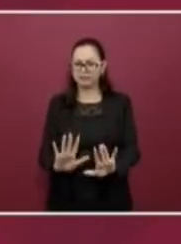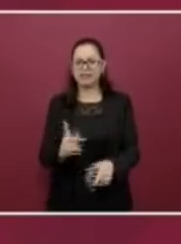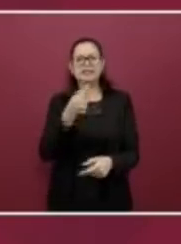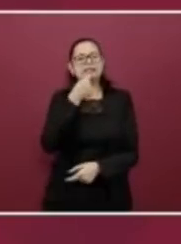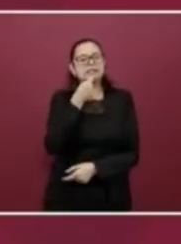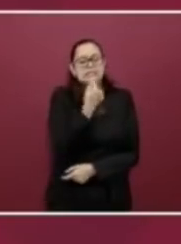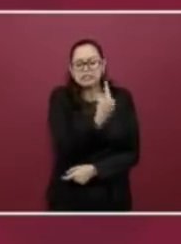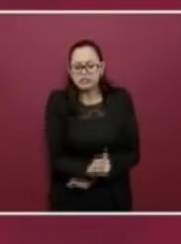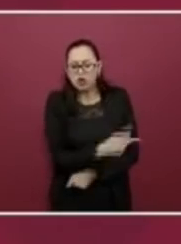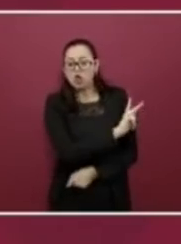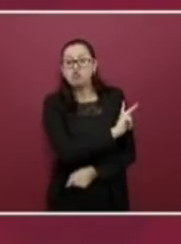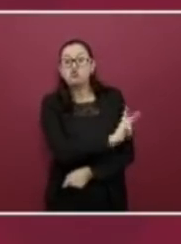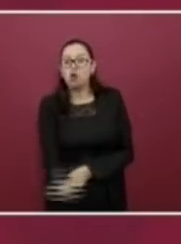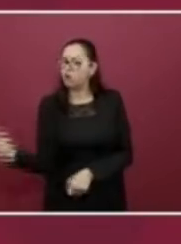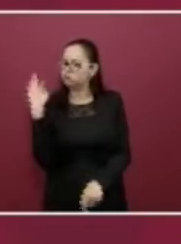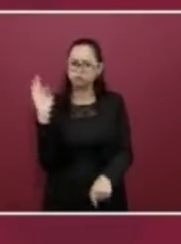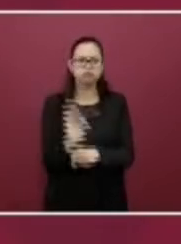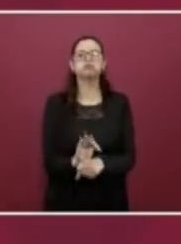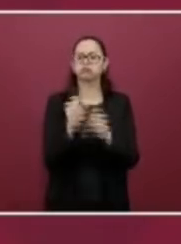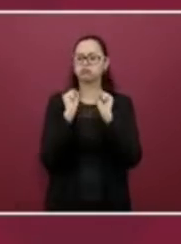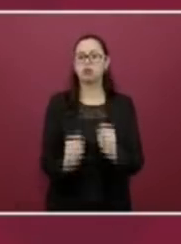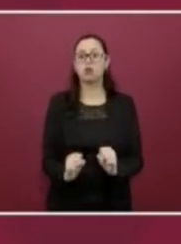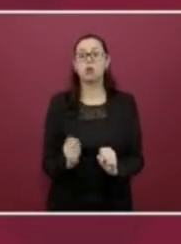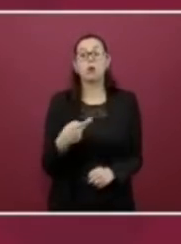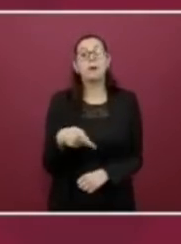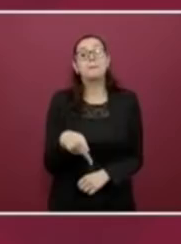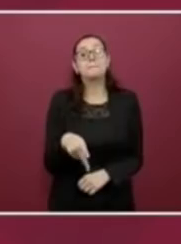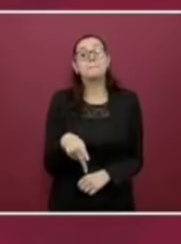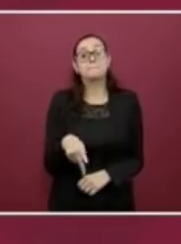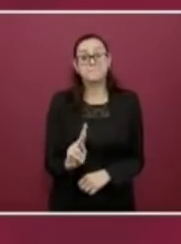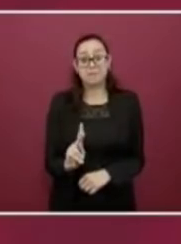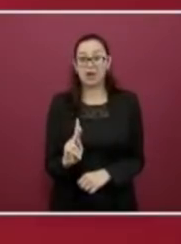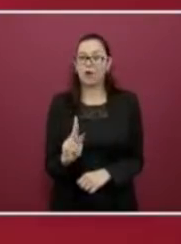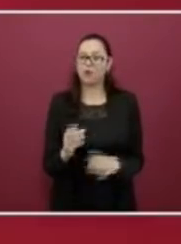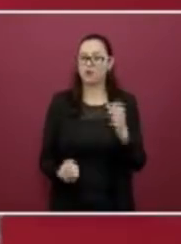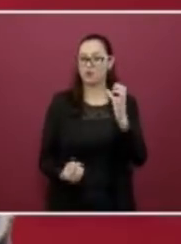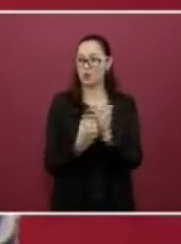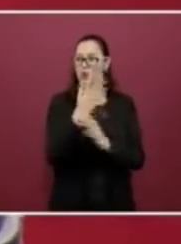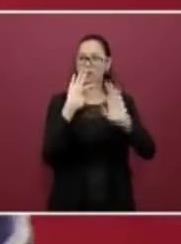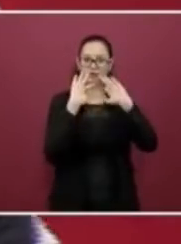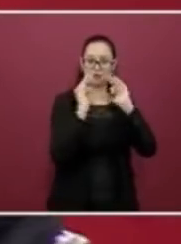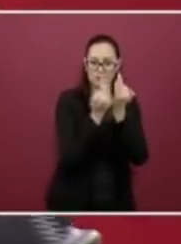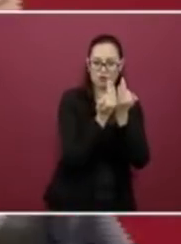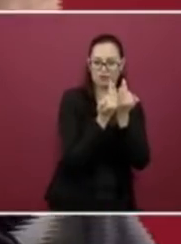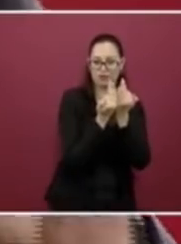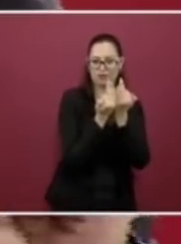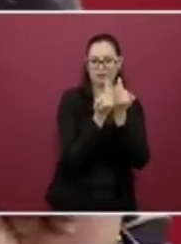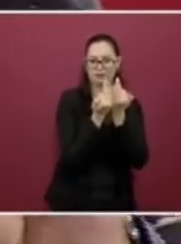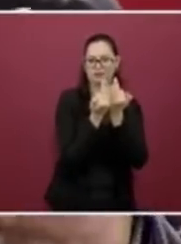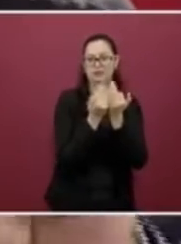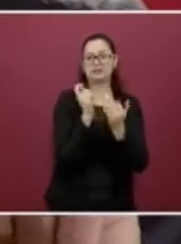las estancias infantiles, nada más que de esta forma se les va a